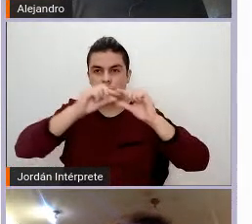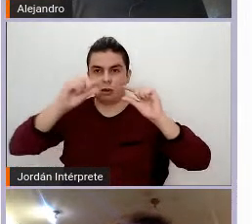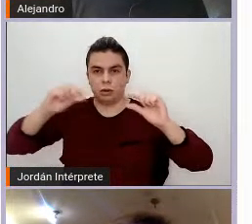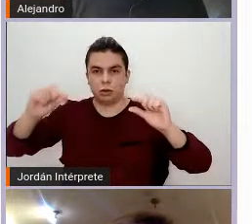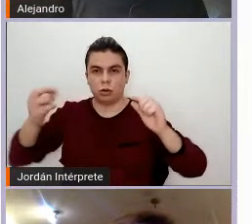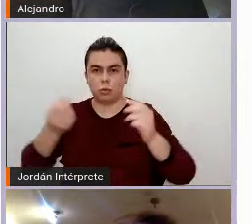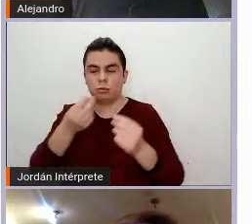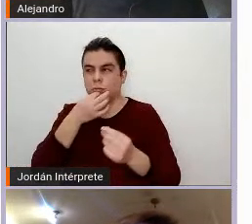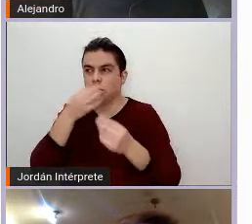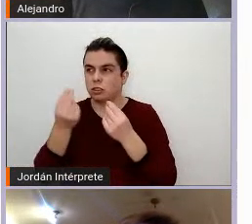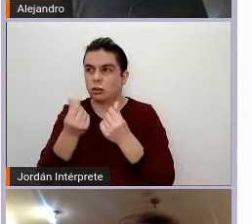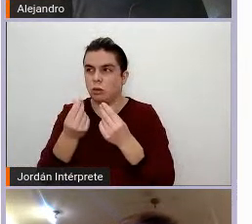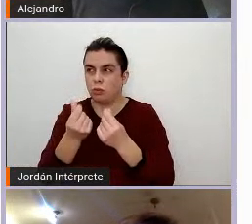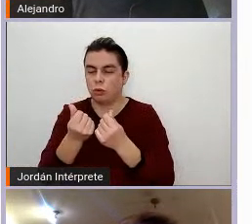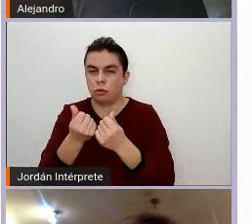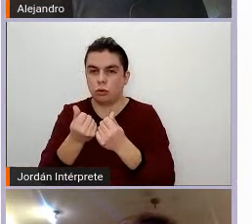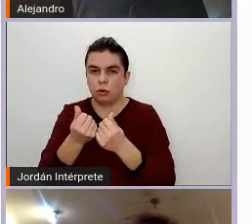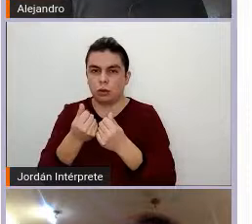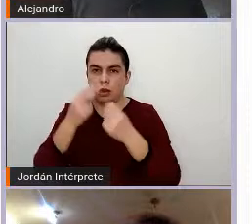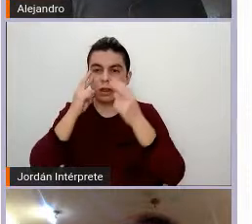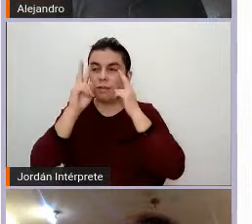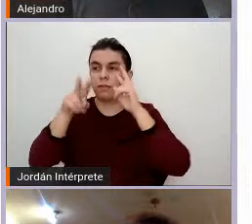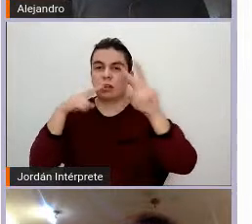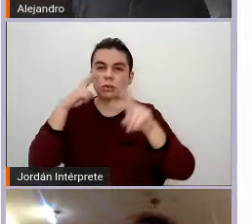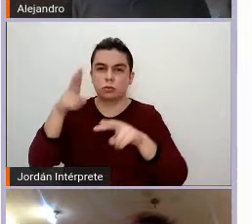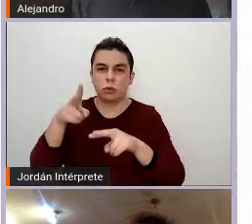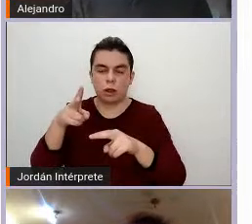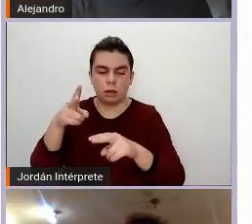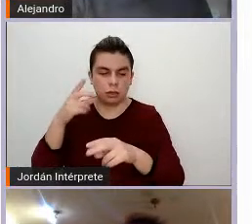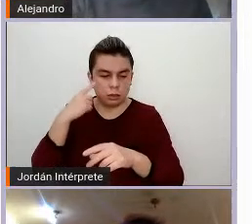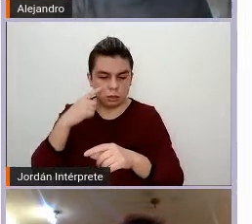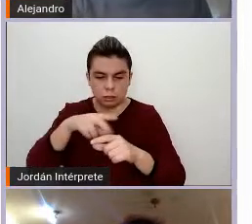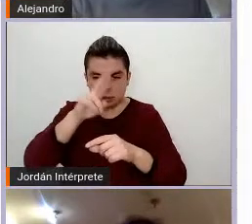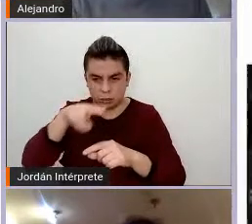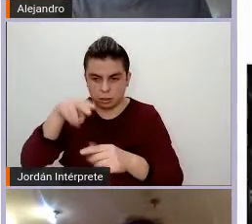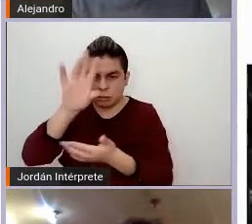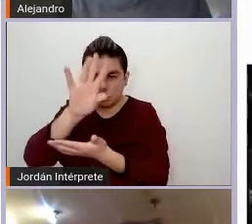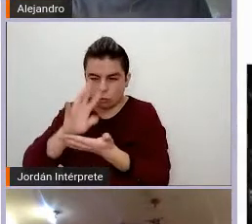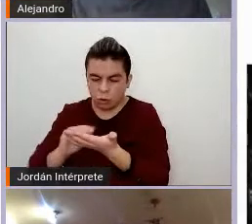diseñadas más bien bajo el estímulo visual que el sonoro.